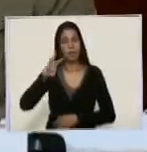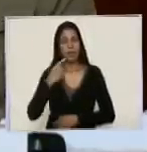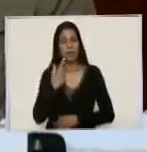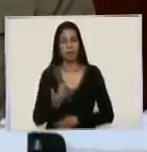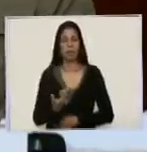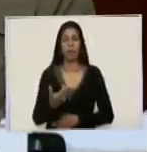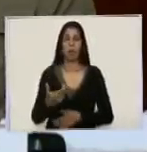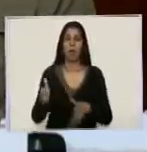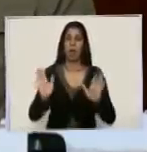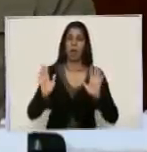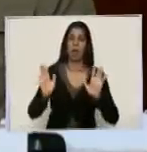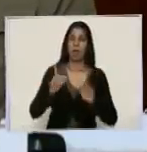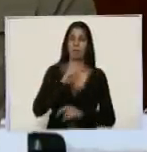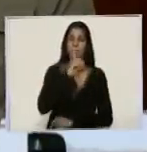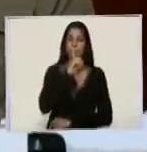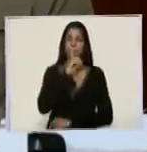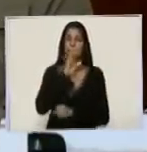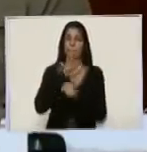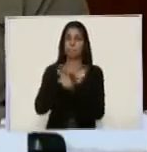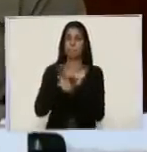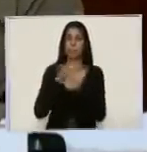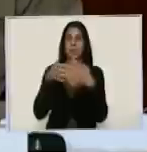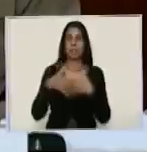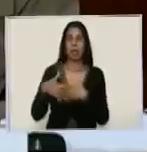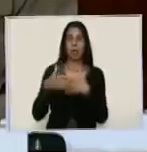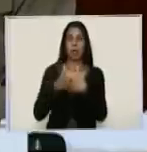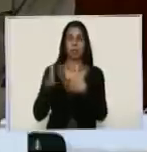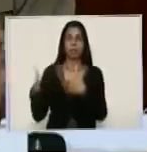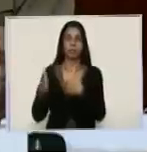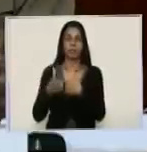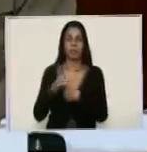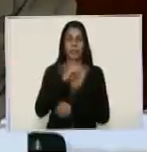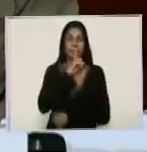reclamarle al imperio que lo tienen ahí al lado.